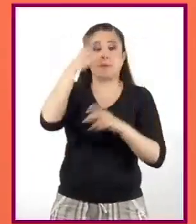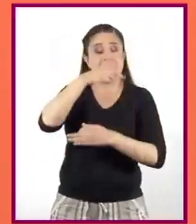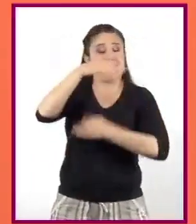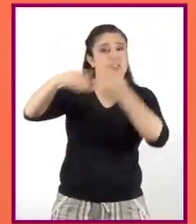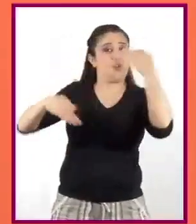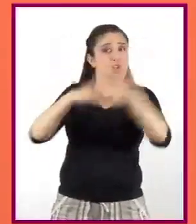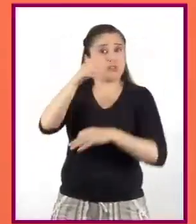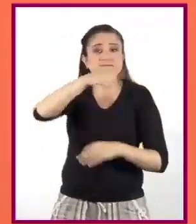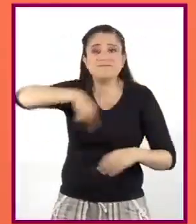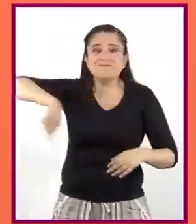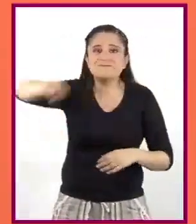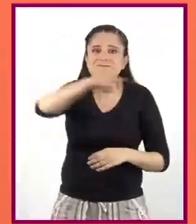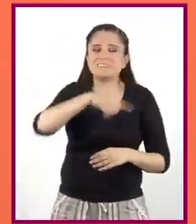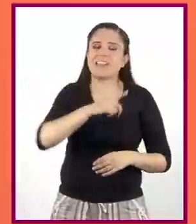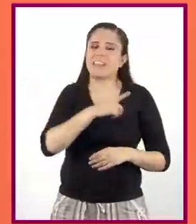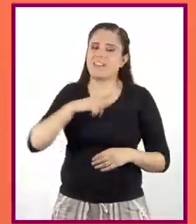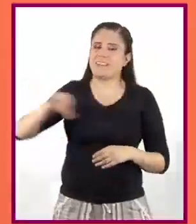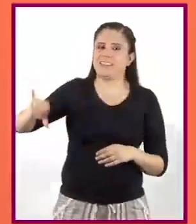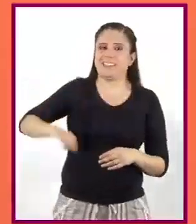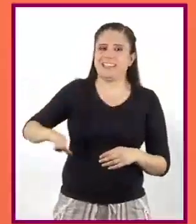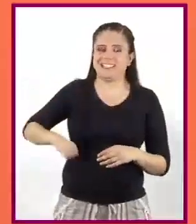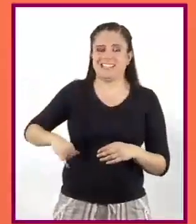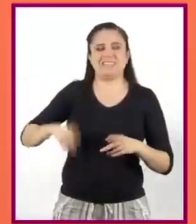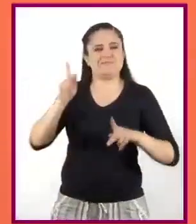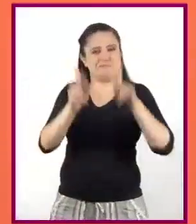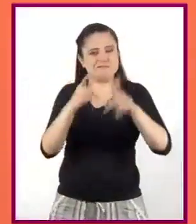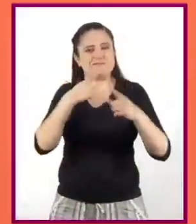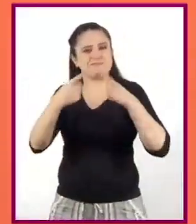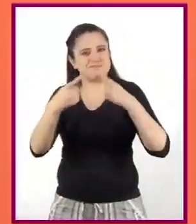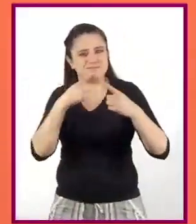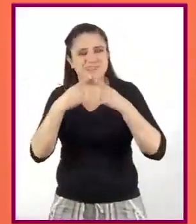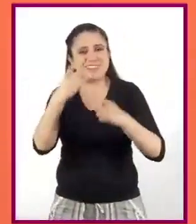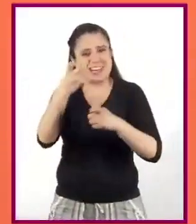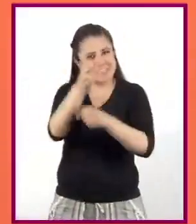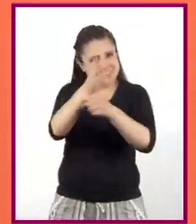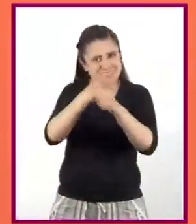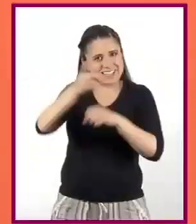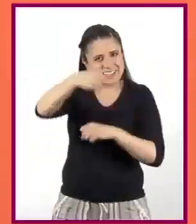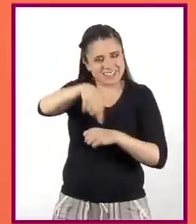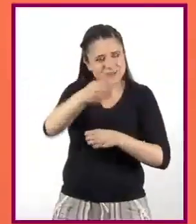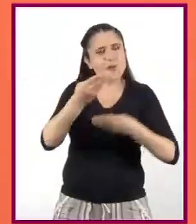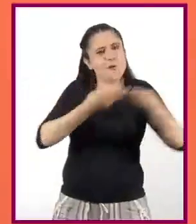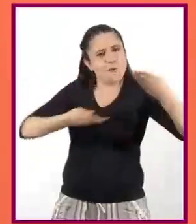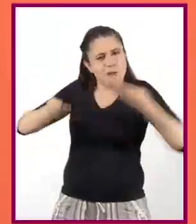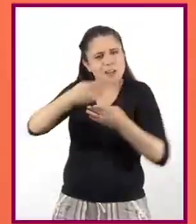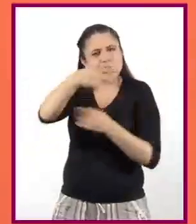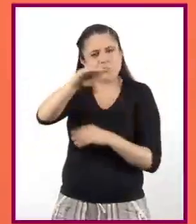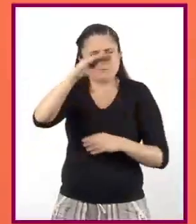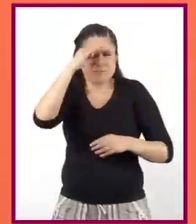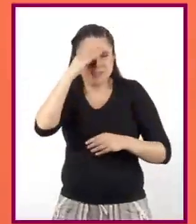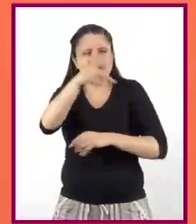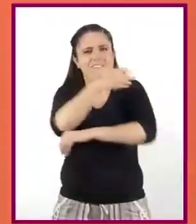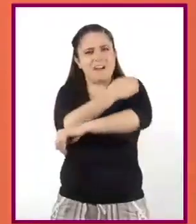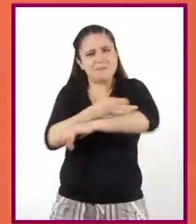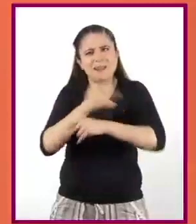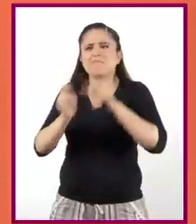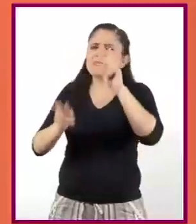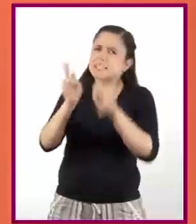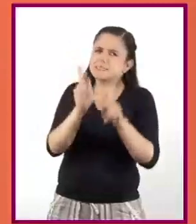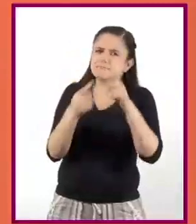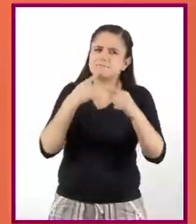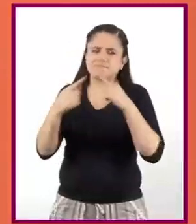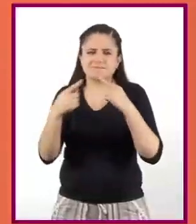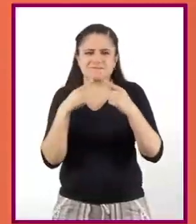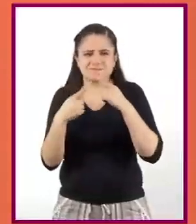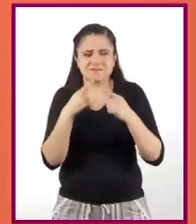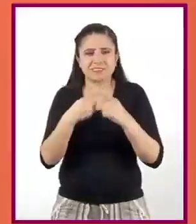y todos sean interesantes. Por ello, las y los invitamos a compartir sus reflexiones con su familia.